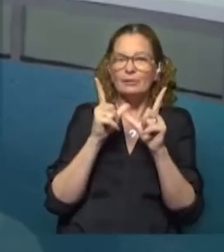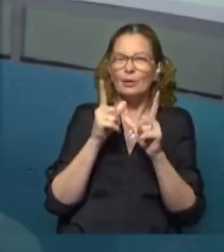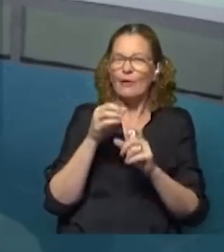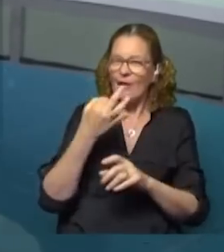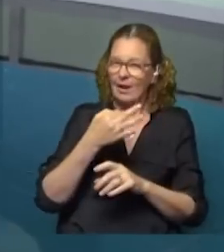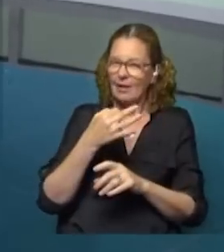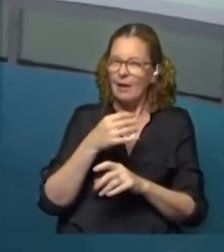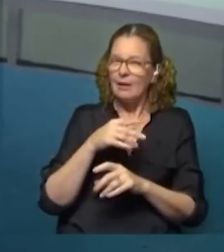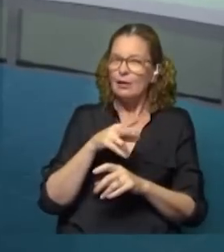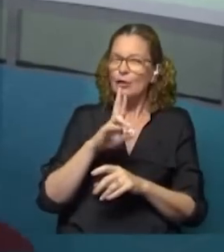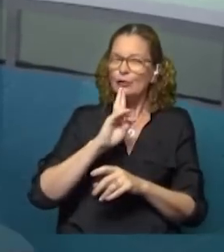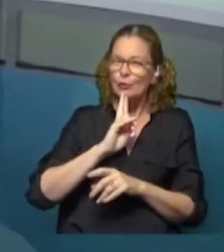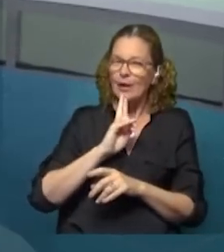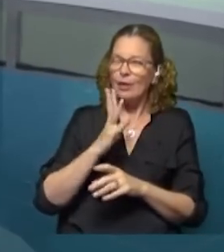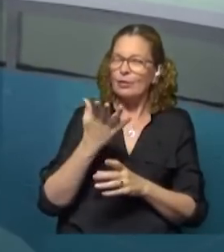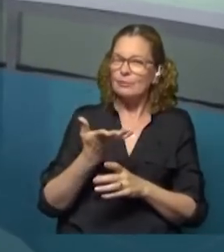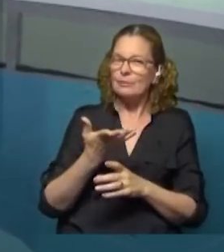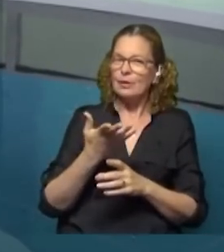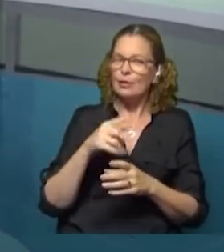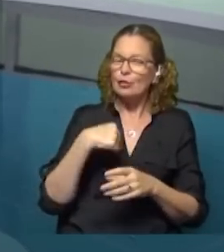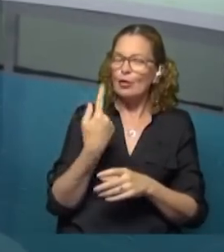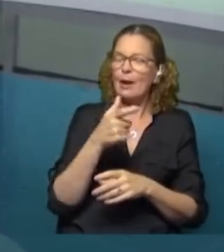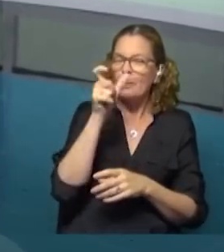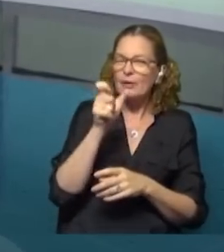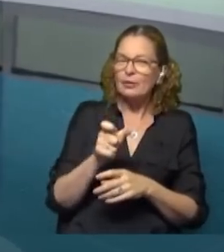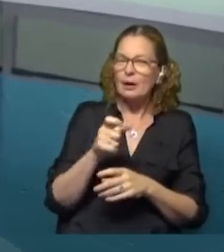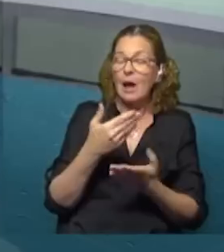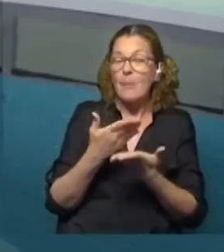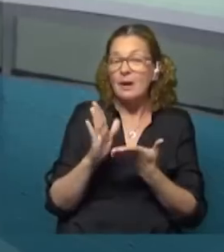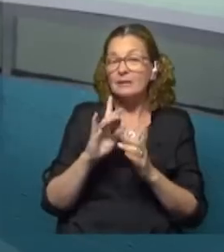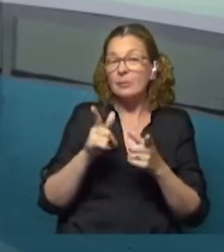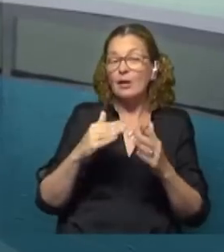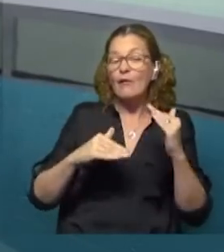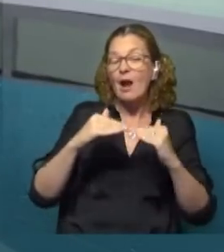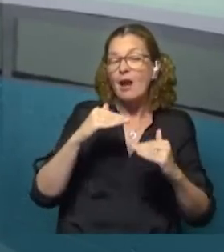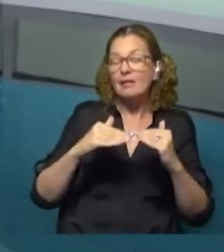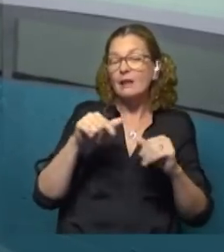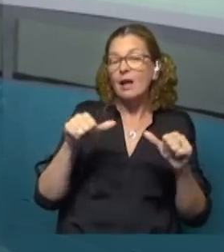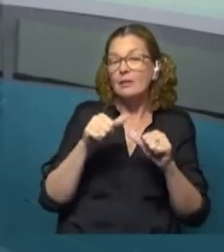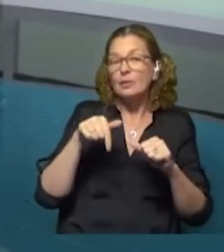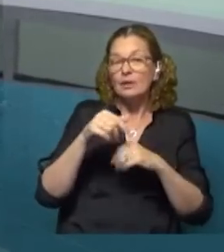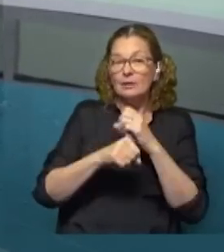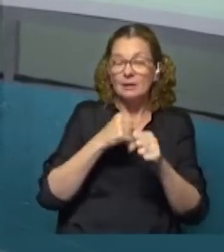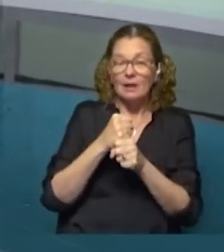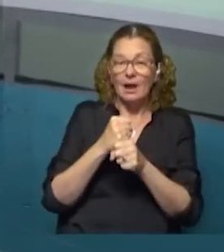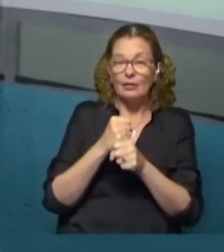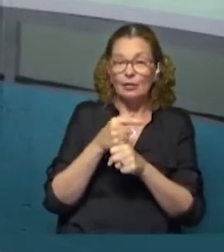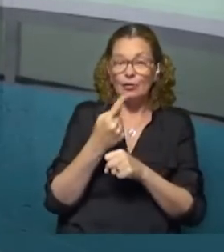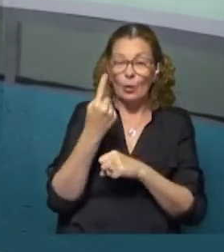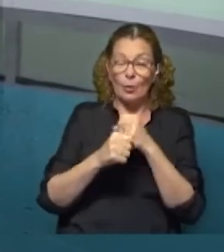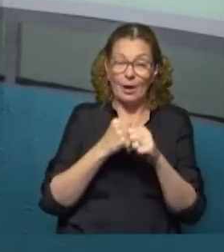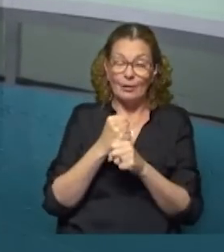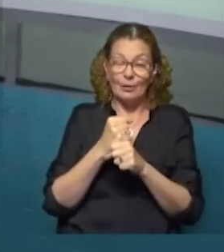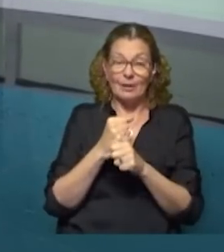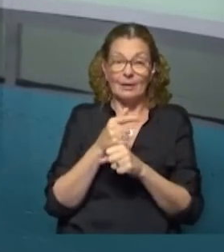credibilidad también de los resultados en la población por otro lado qué balance hacemos de este año en particular un año que